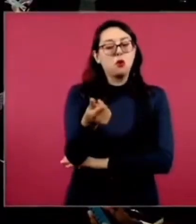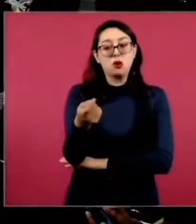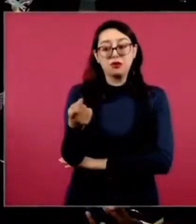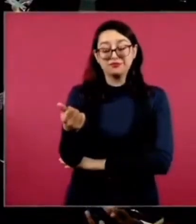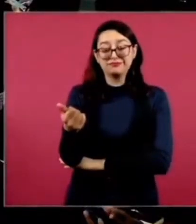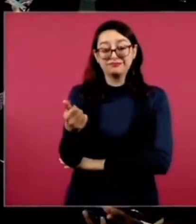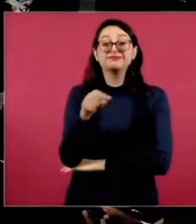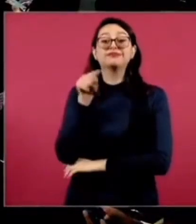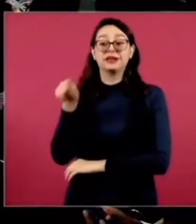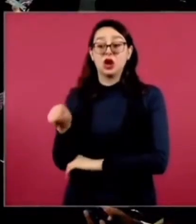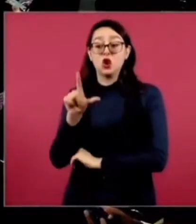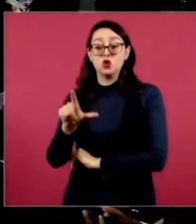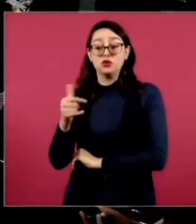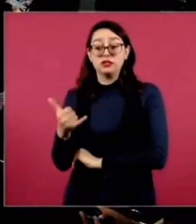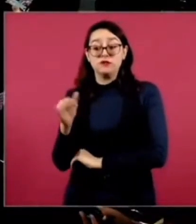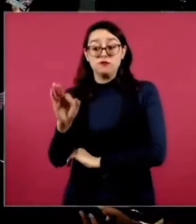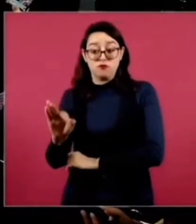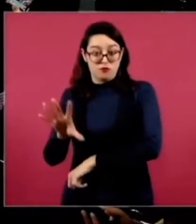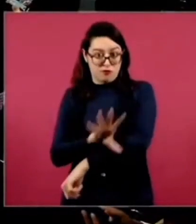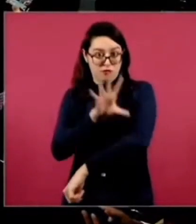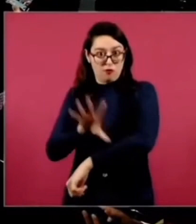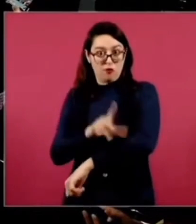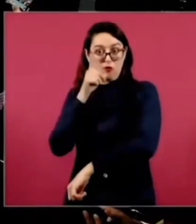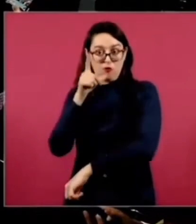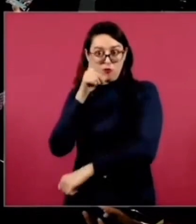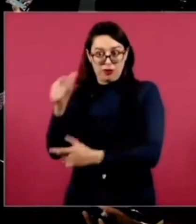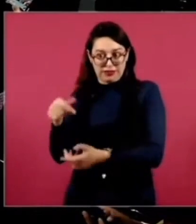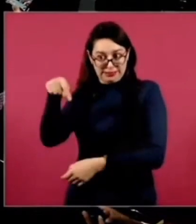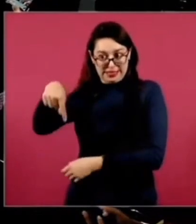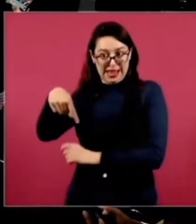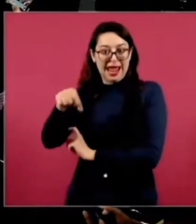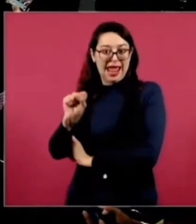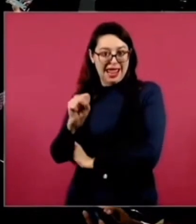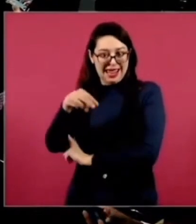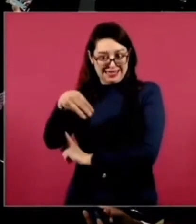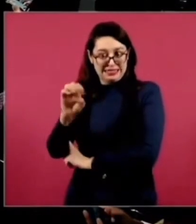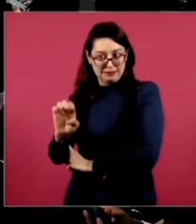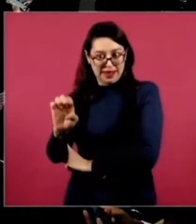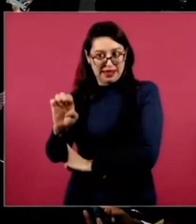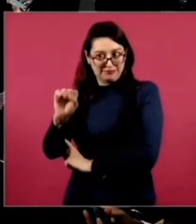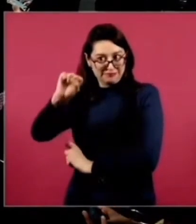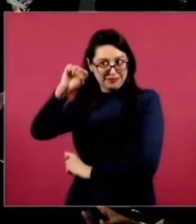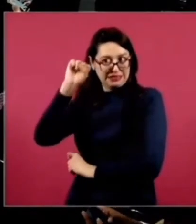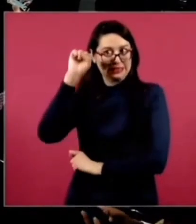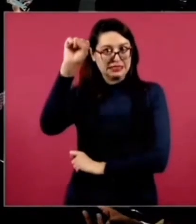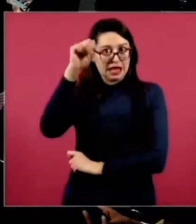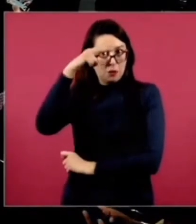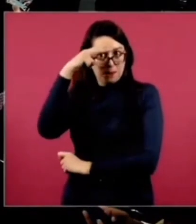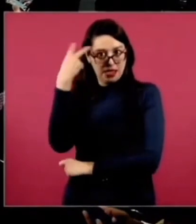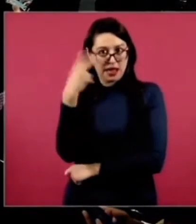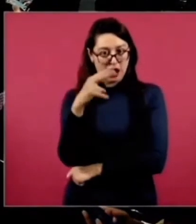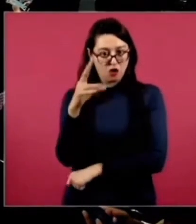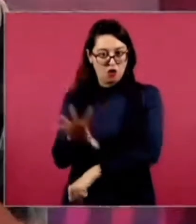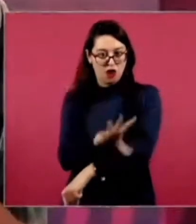el SME, el Sindicato Mexicano de Electricistas, porque antes